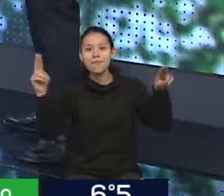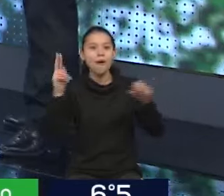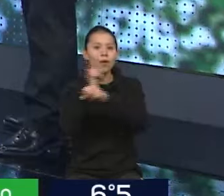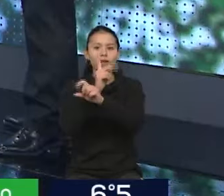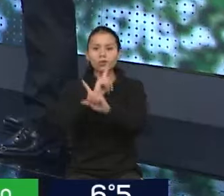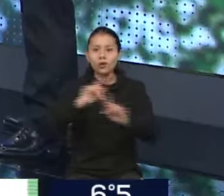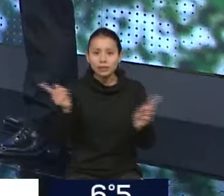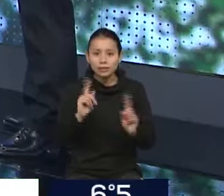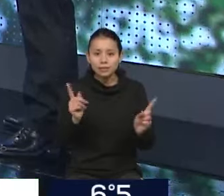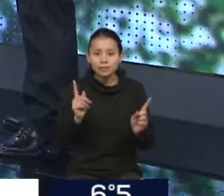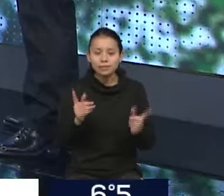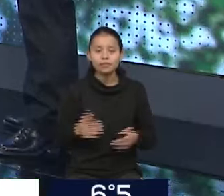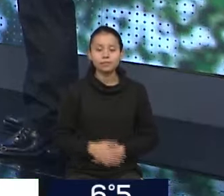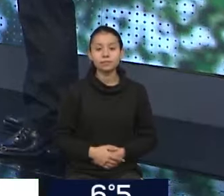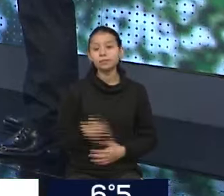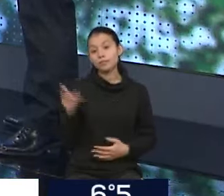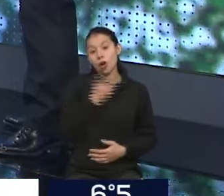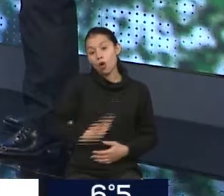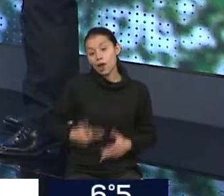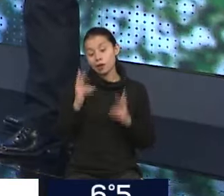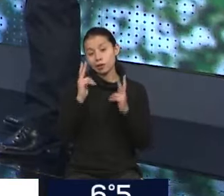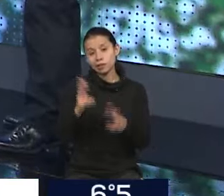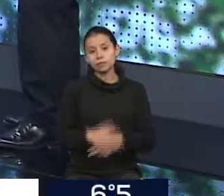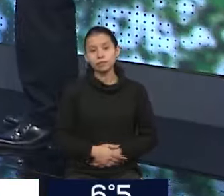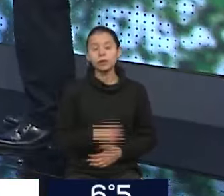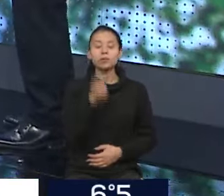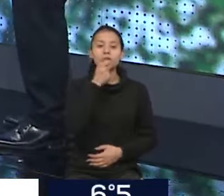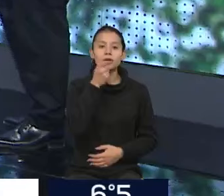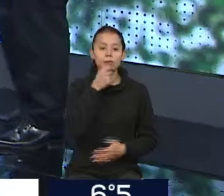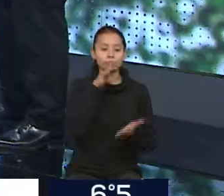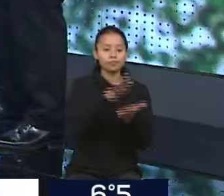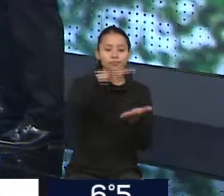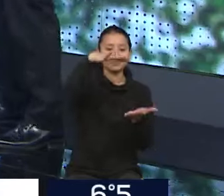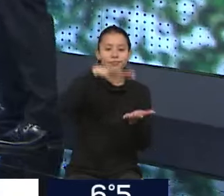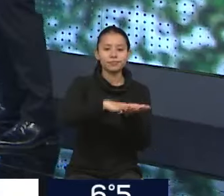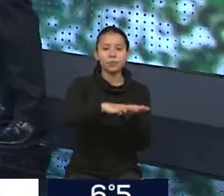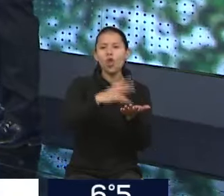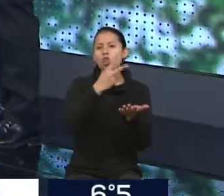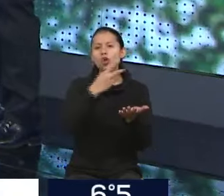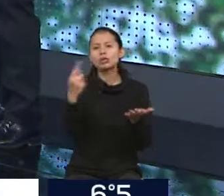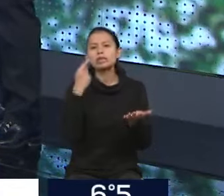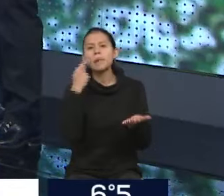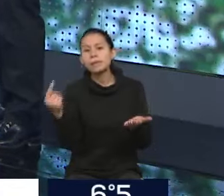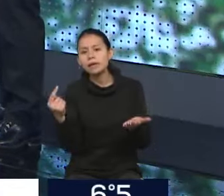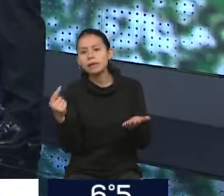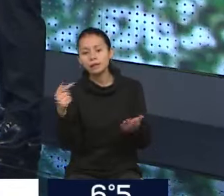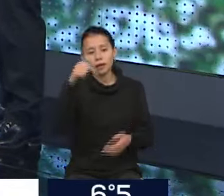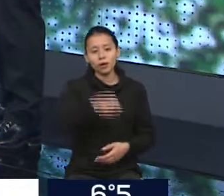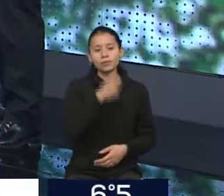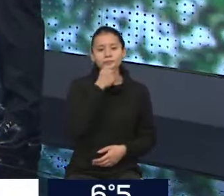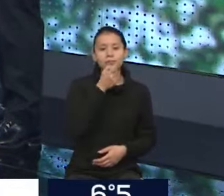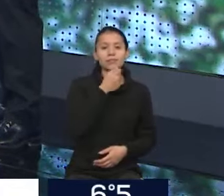gobierno. Calculemos que hay alrededor de 210.000 hectáreas hoy cultivadas con vides y